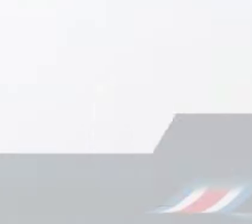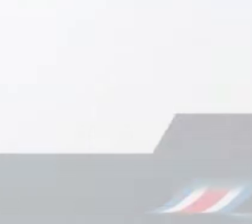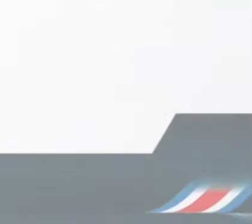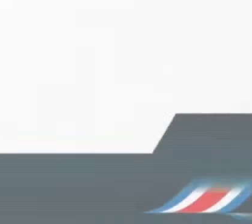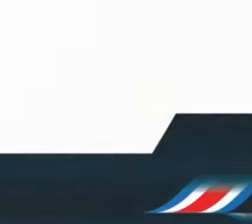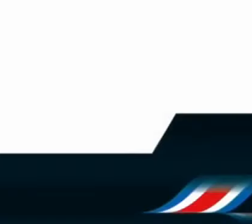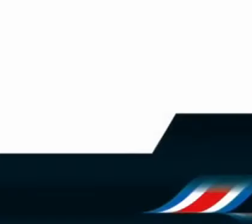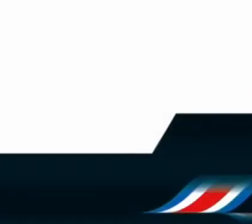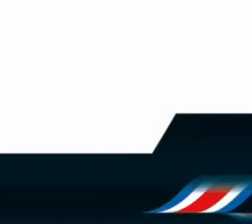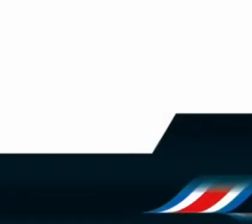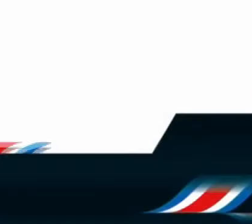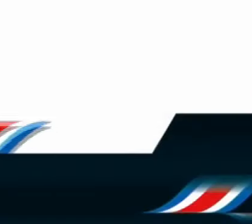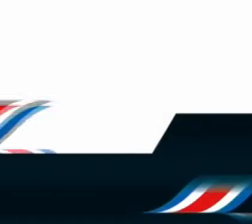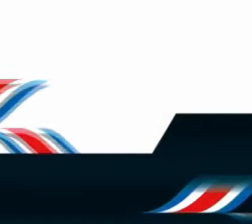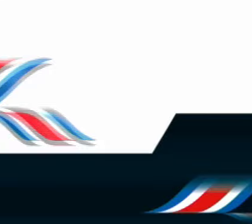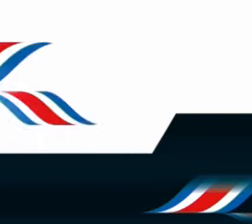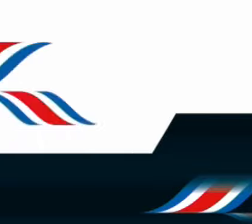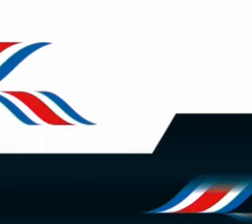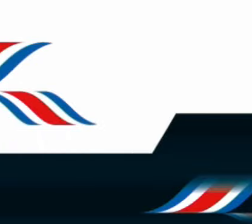garantiza.